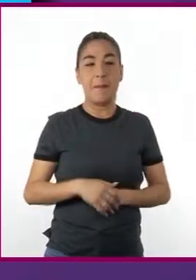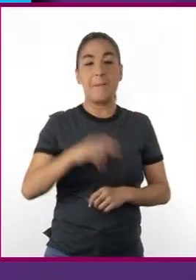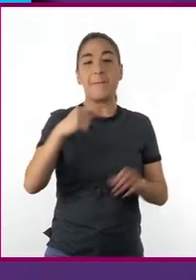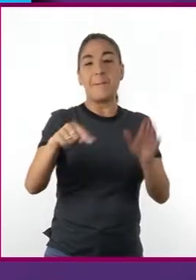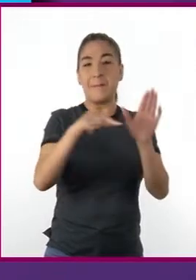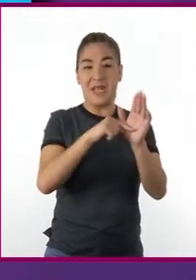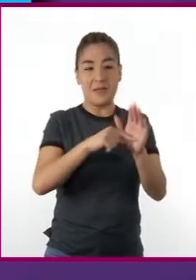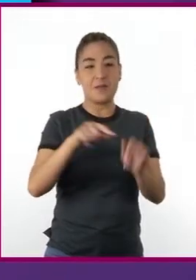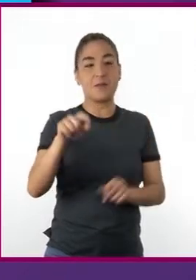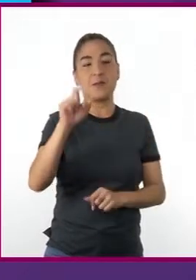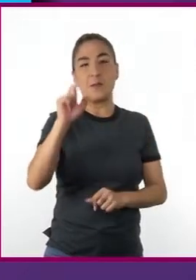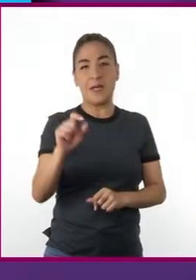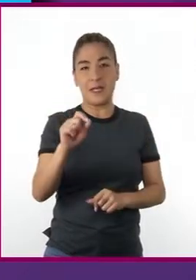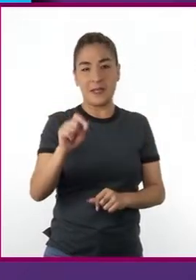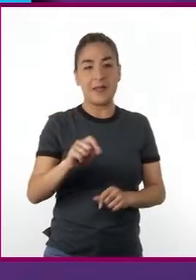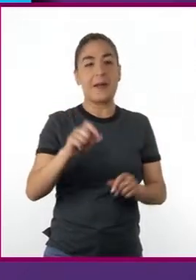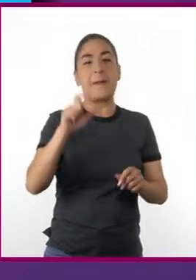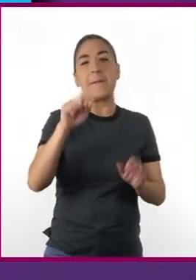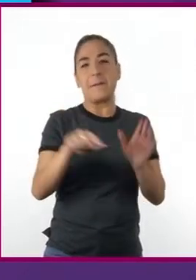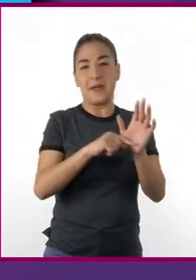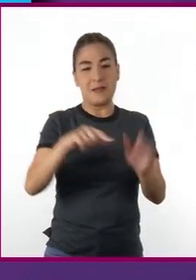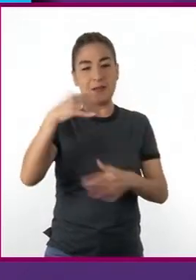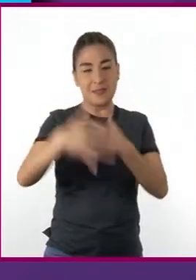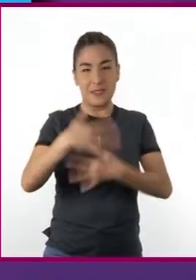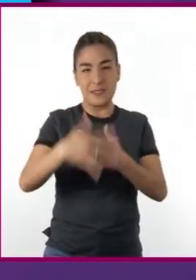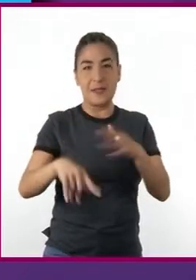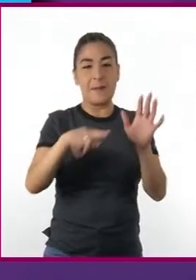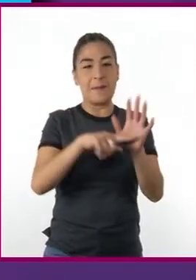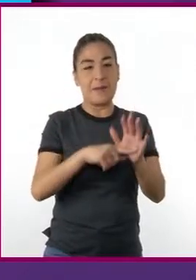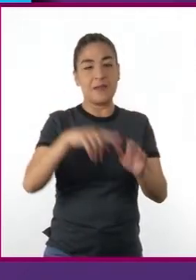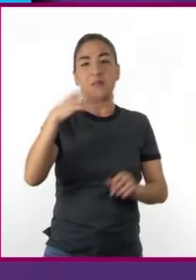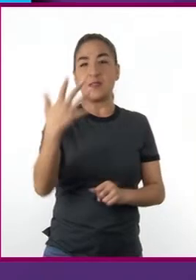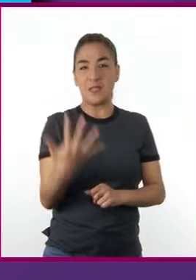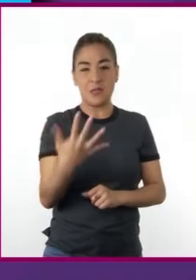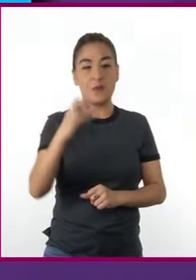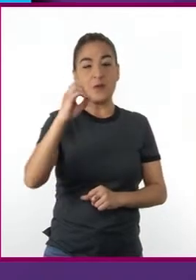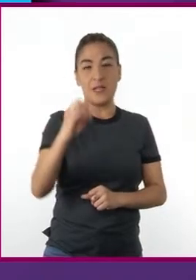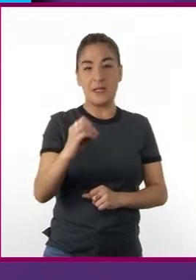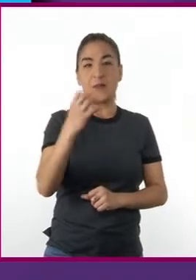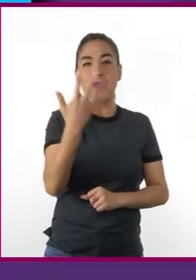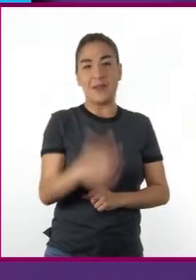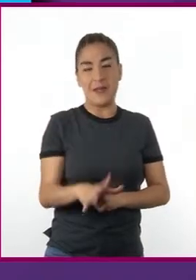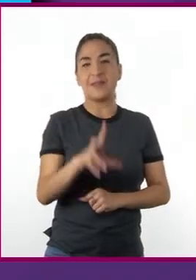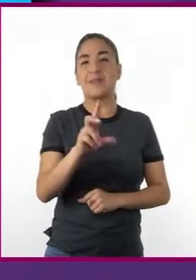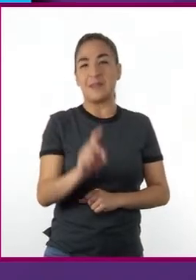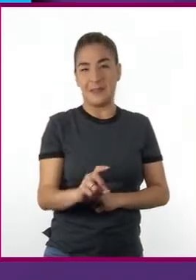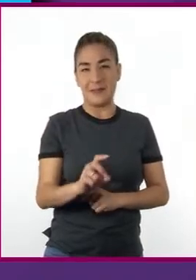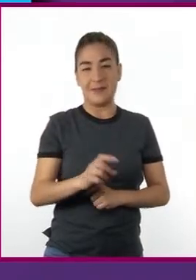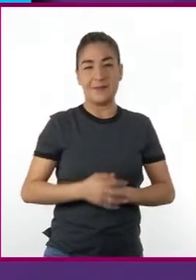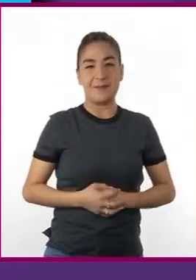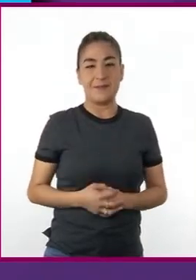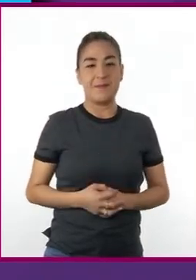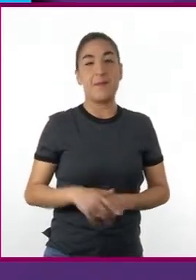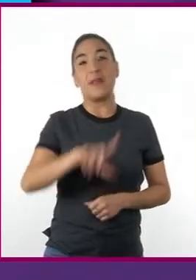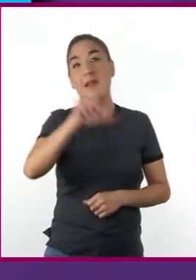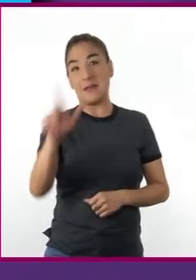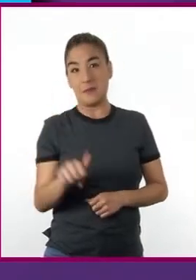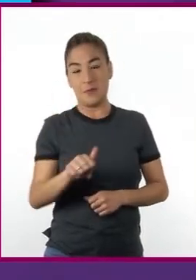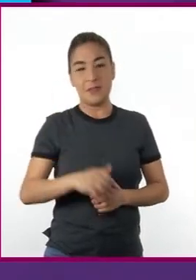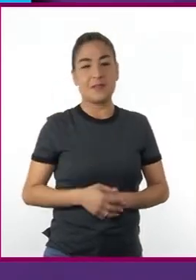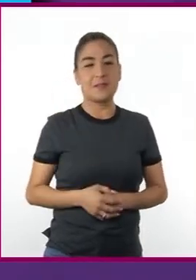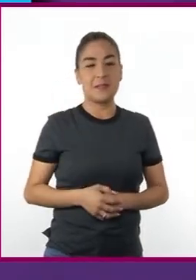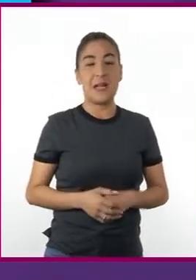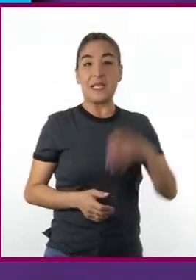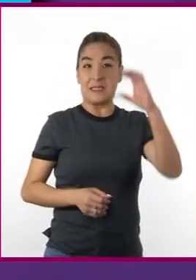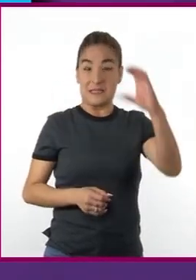20, menos 15, menos 5, 0, 10 y 30. Luego, si C